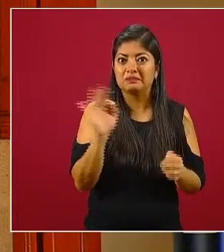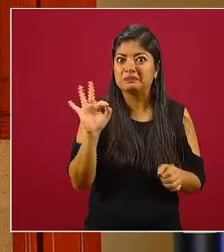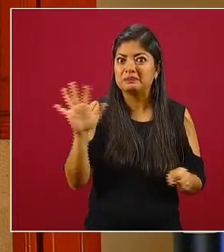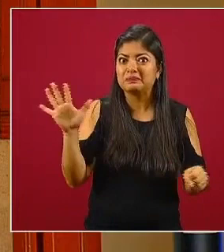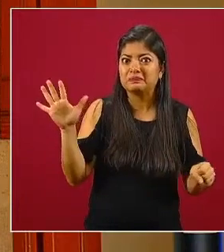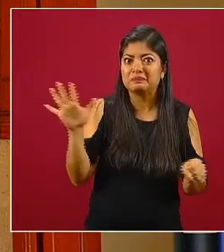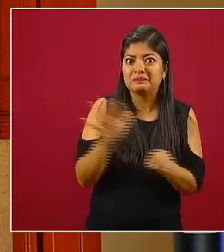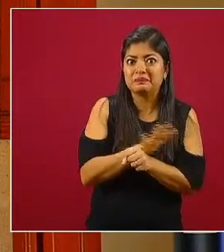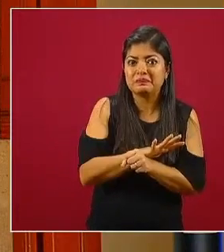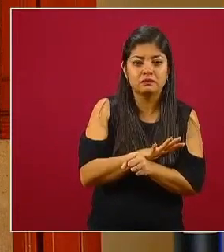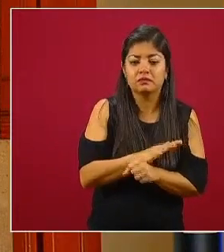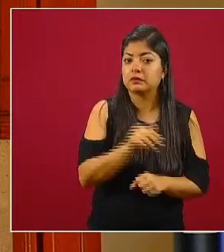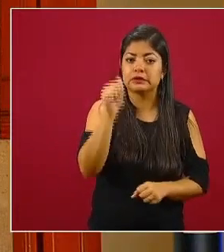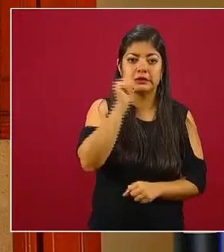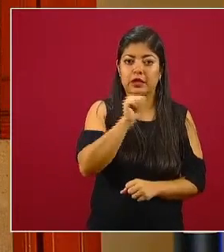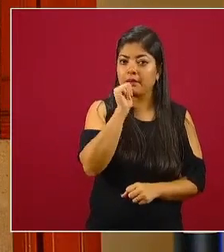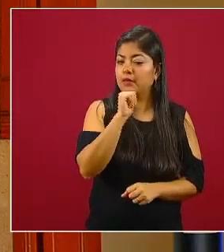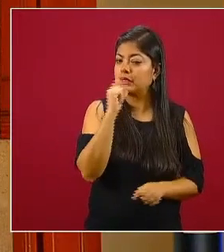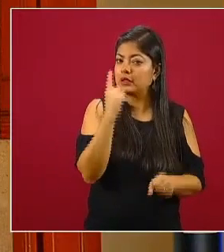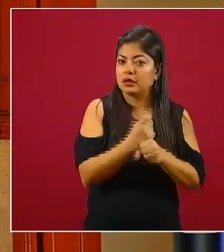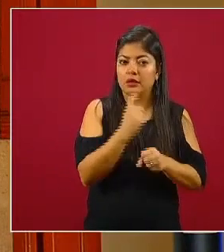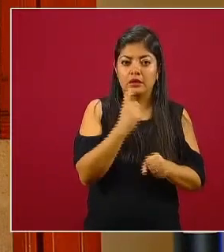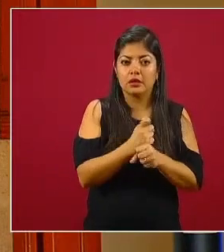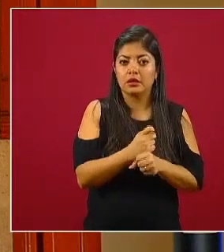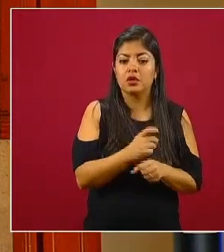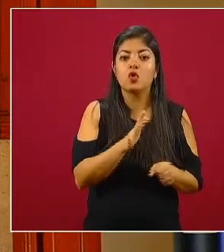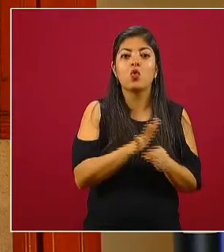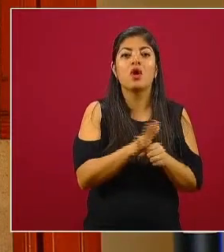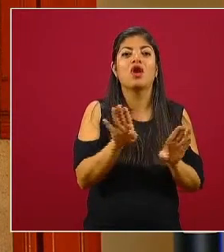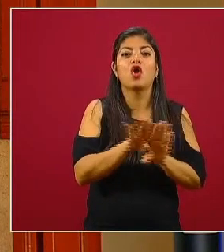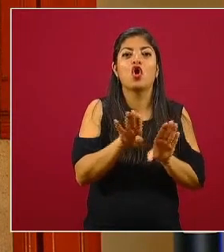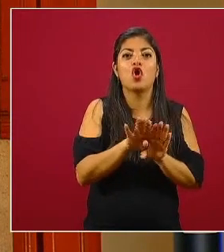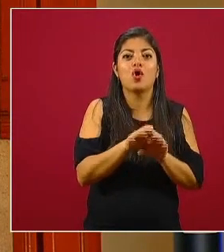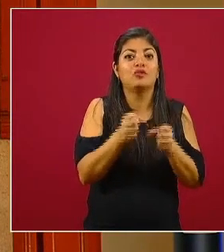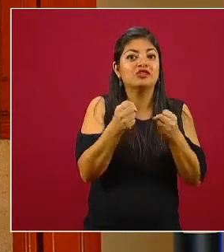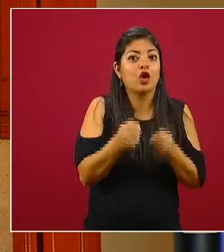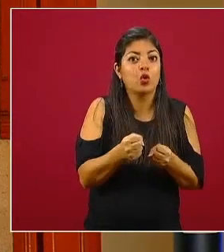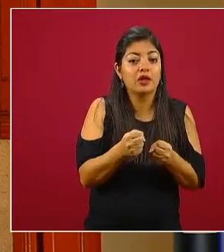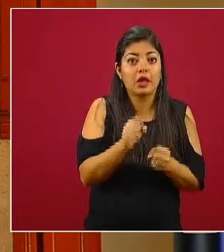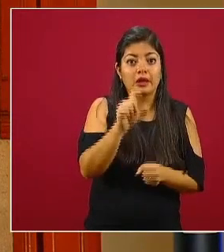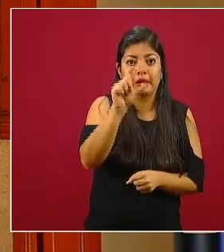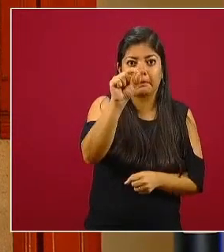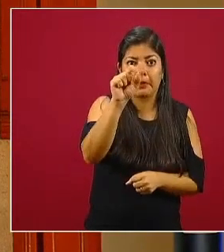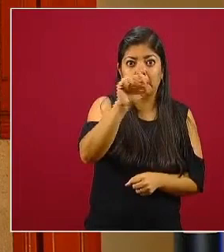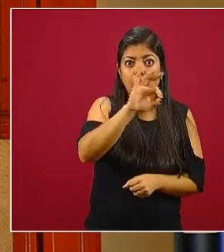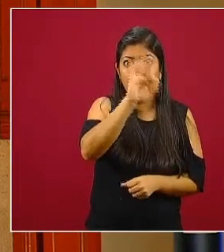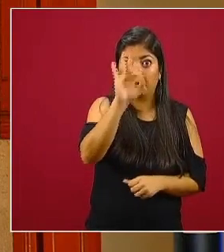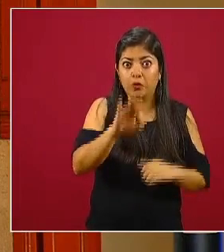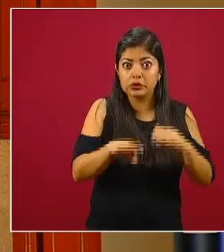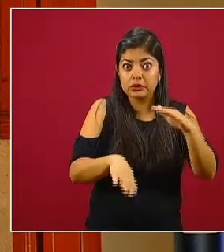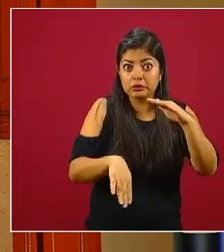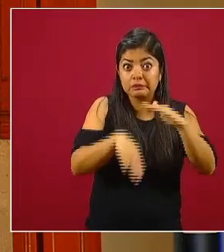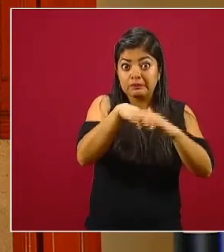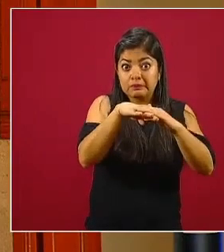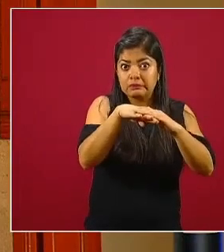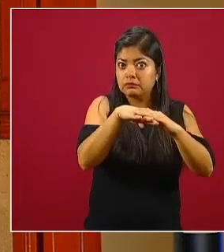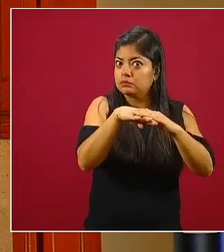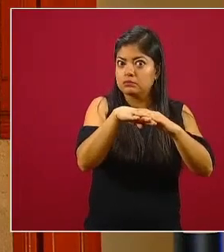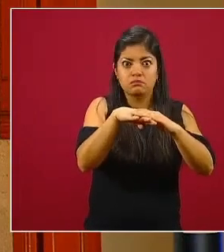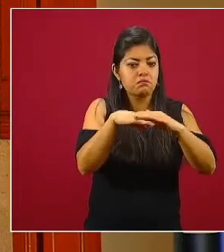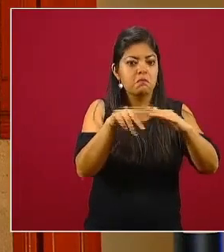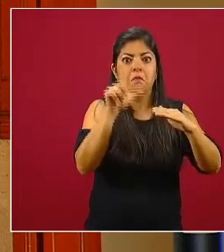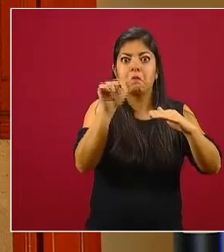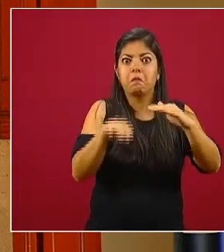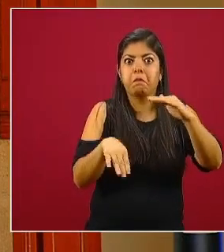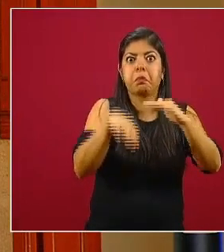saturar, generalmente tenemos como punto de seguridad hasta el 20% libre, antes de llegar a demasiada